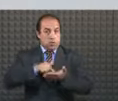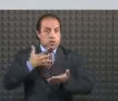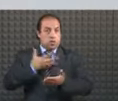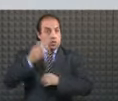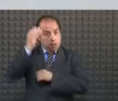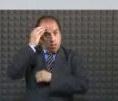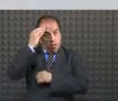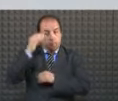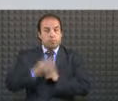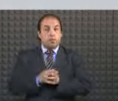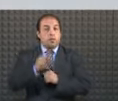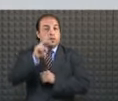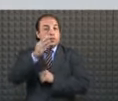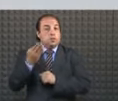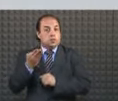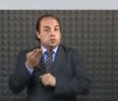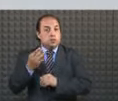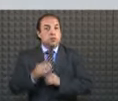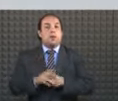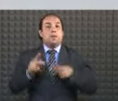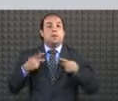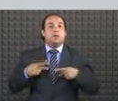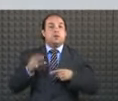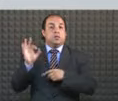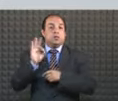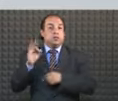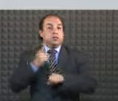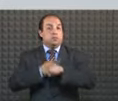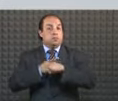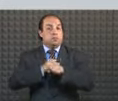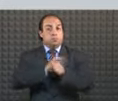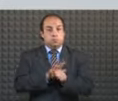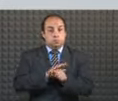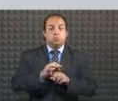camas para recibir personas con probable COVID,